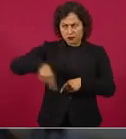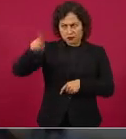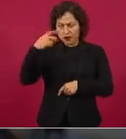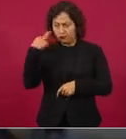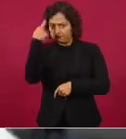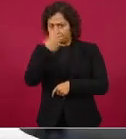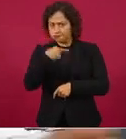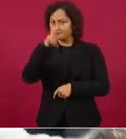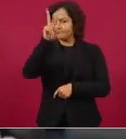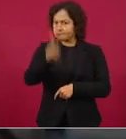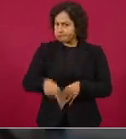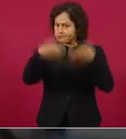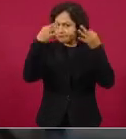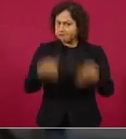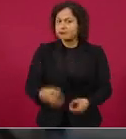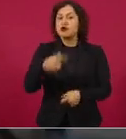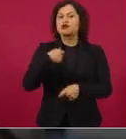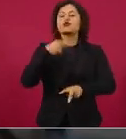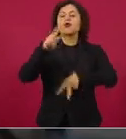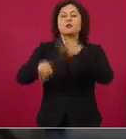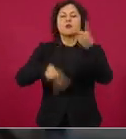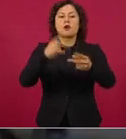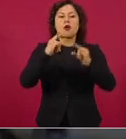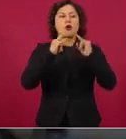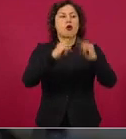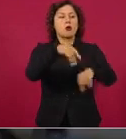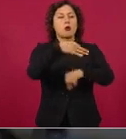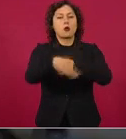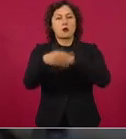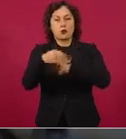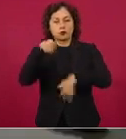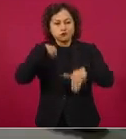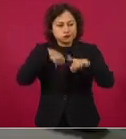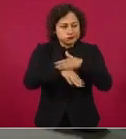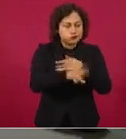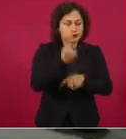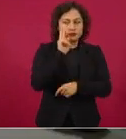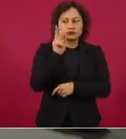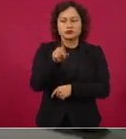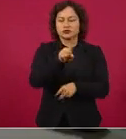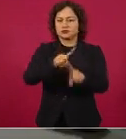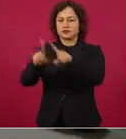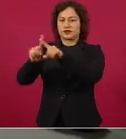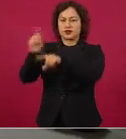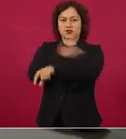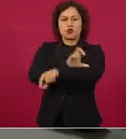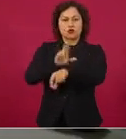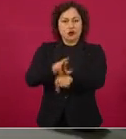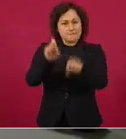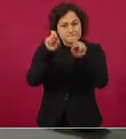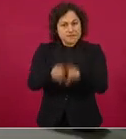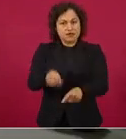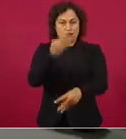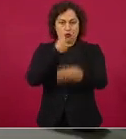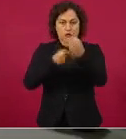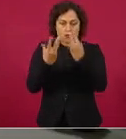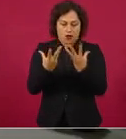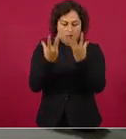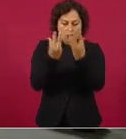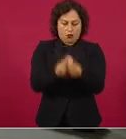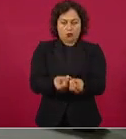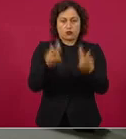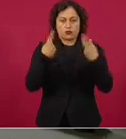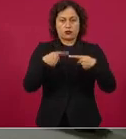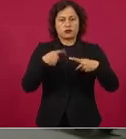supervise. He estado en los albergues, he visto de coordinadores que comen los mismos frijoles y las mismas tortillas que sus